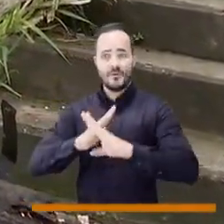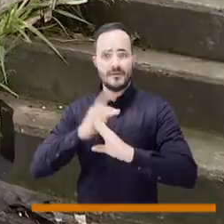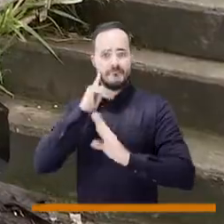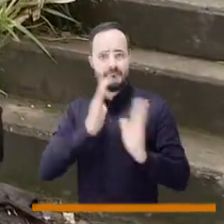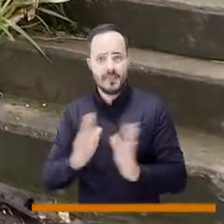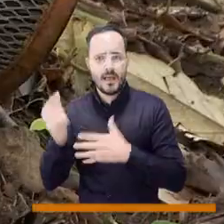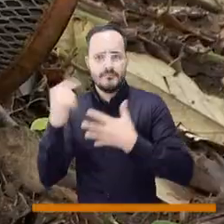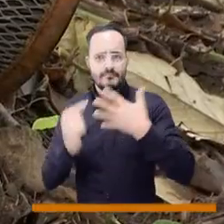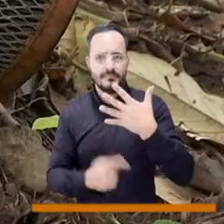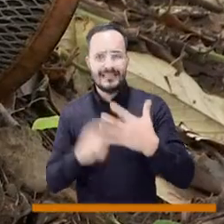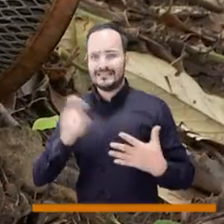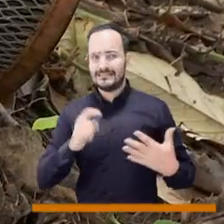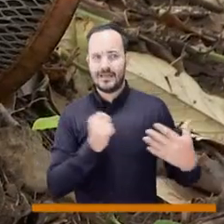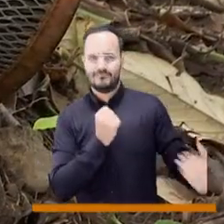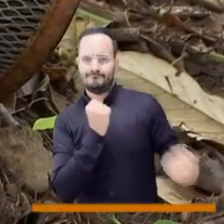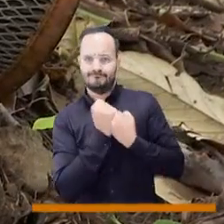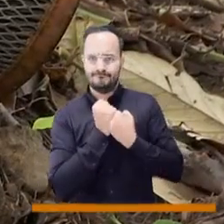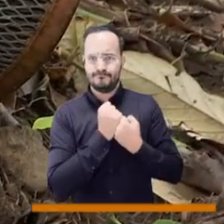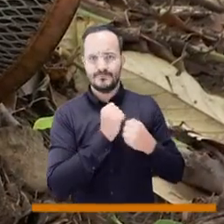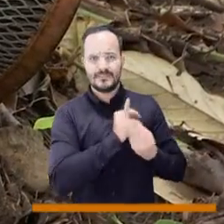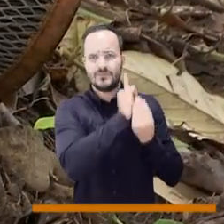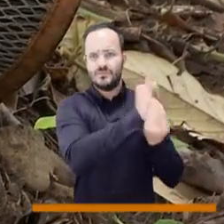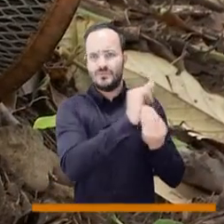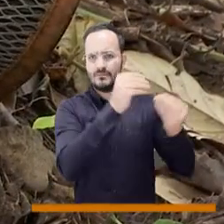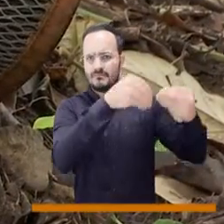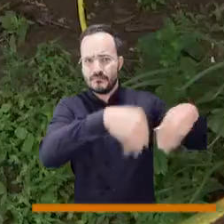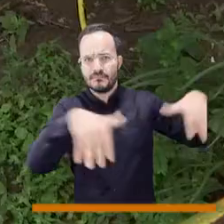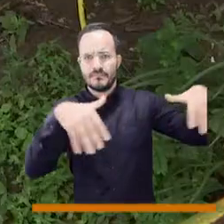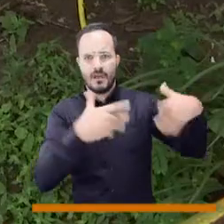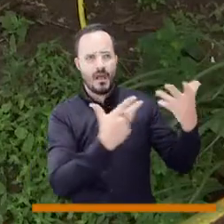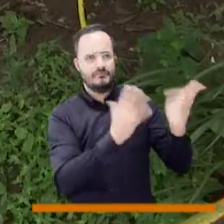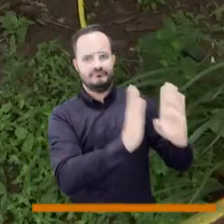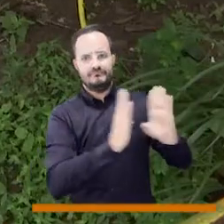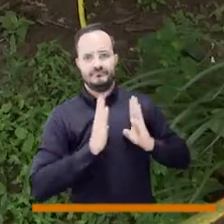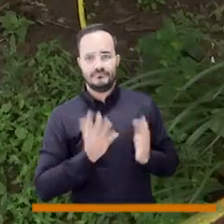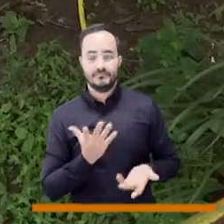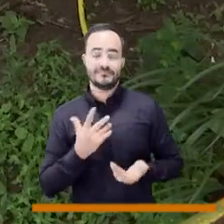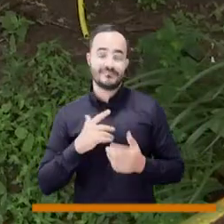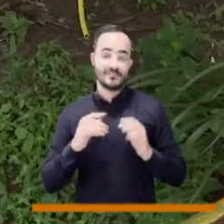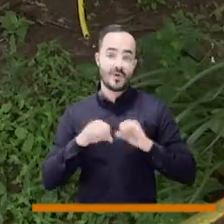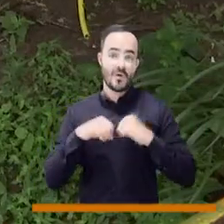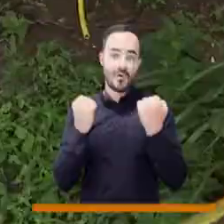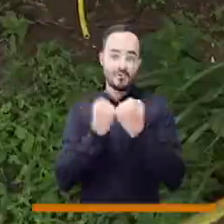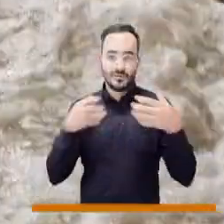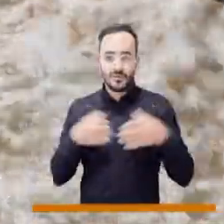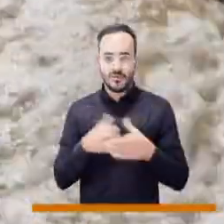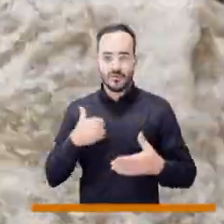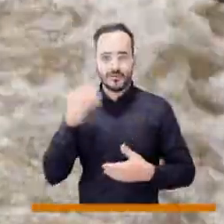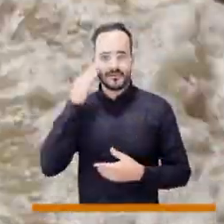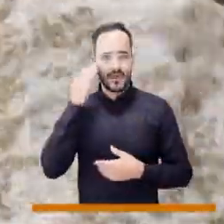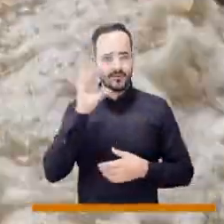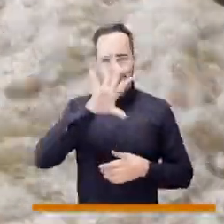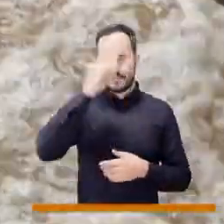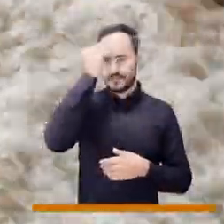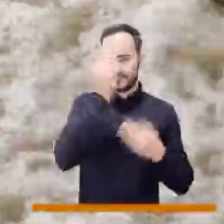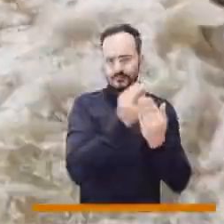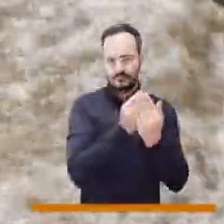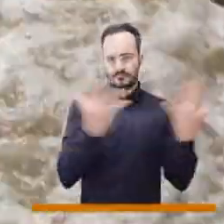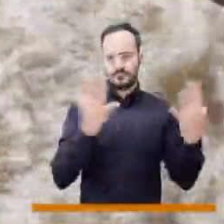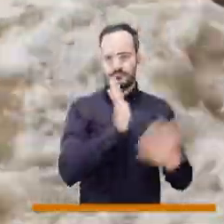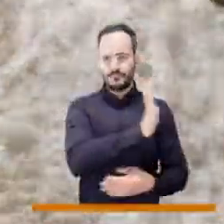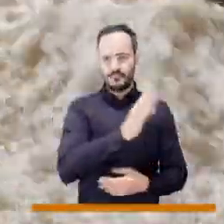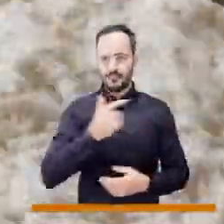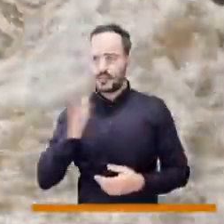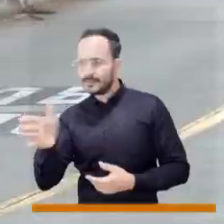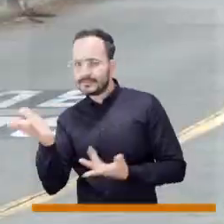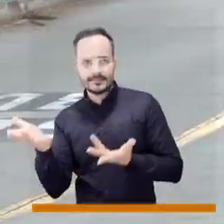desastres y requieren un acompañamiento muy fuerte por parte de la institucionalidad. Así que la labor del Consejo en asegurar ese acompañamiento